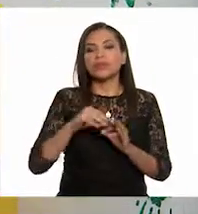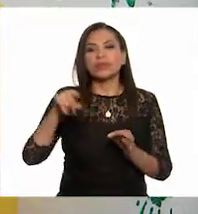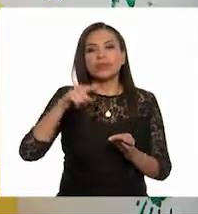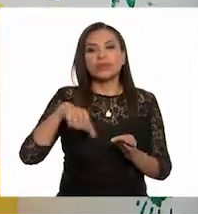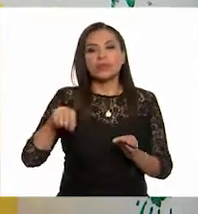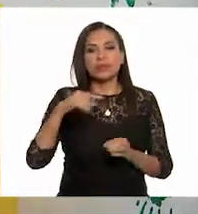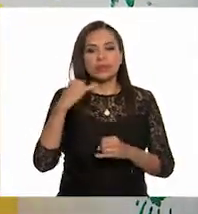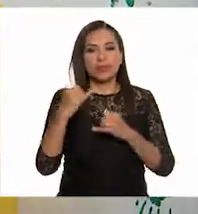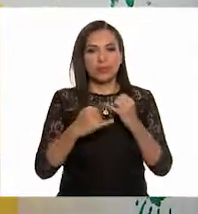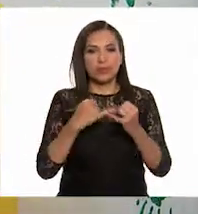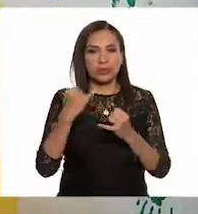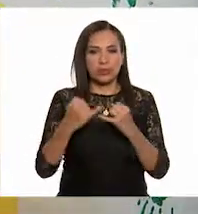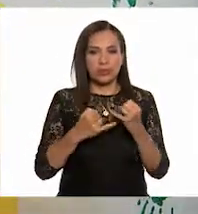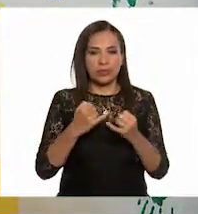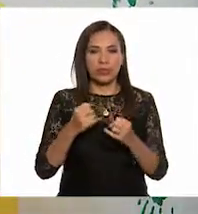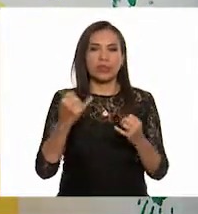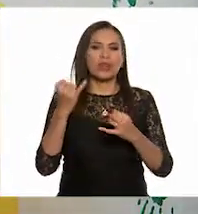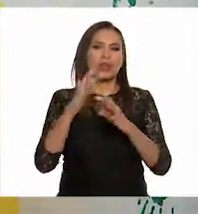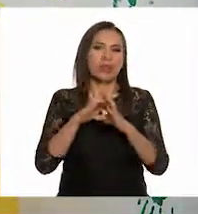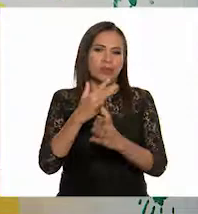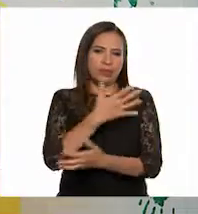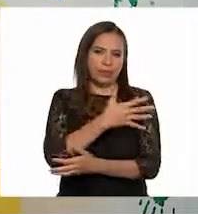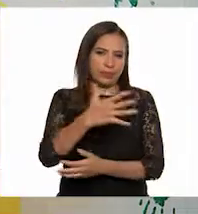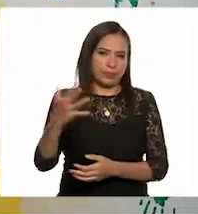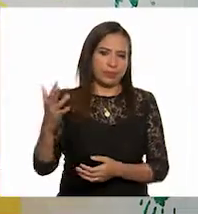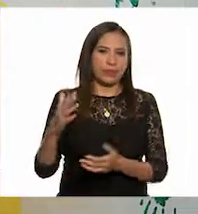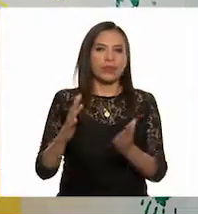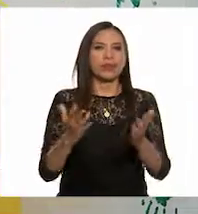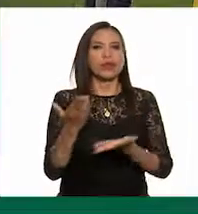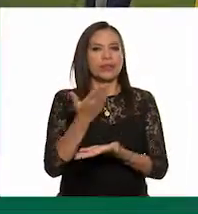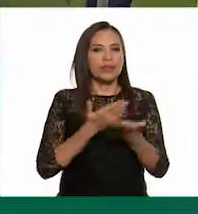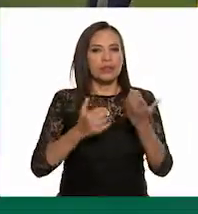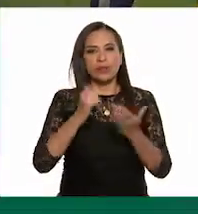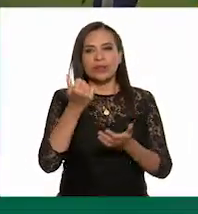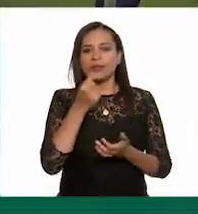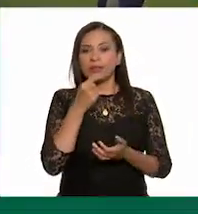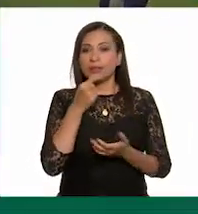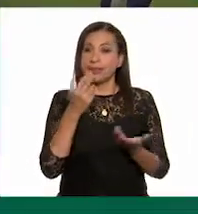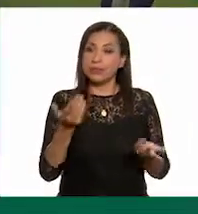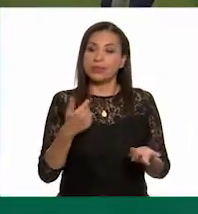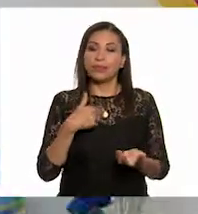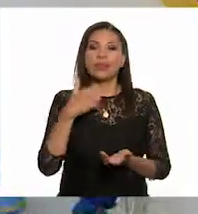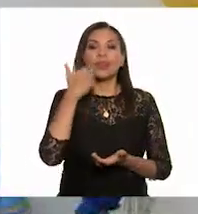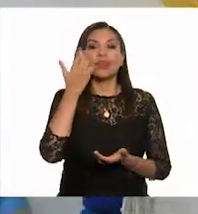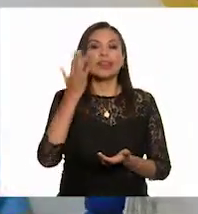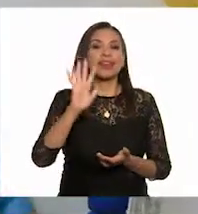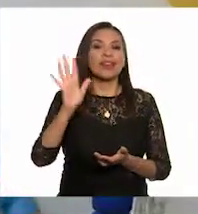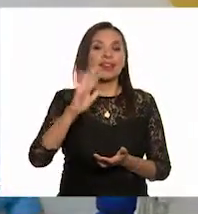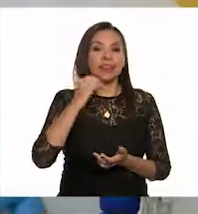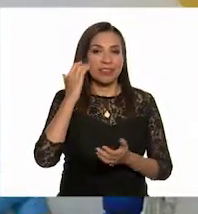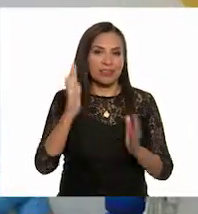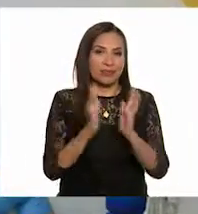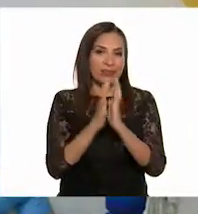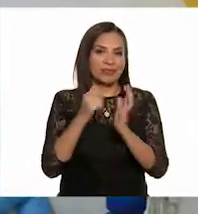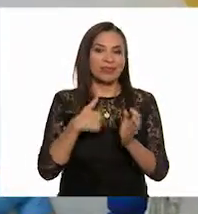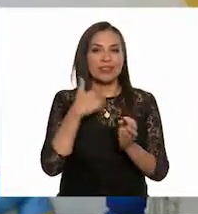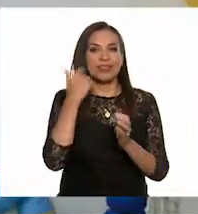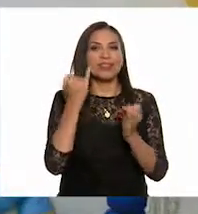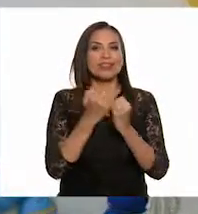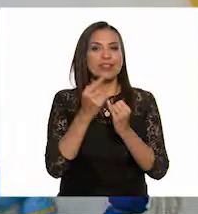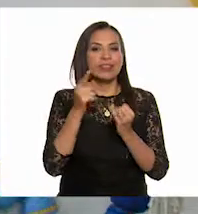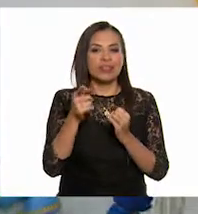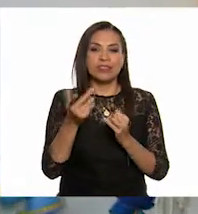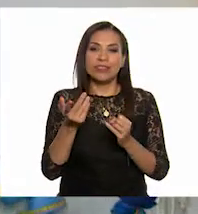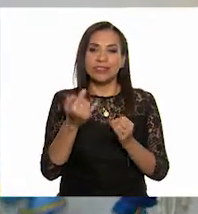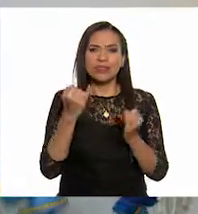ellos jugar al aire libre y convivir con otros. ¡Ay, yo quiero participar! ¡Ay, yo también! Sí, tú también,